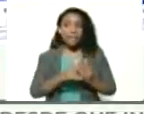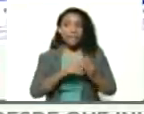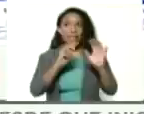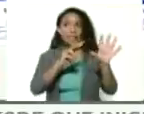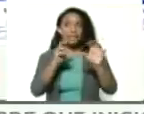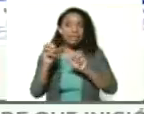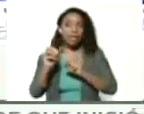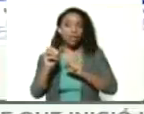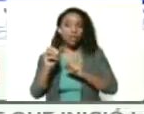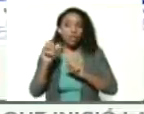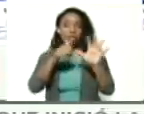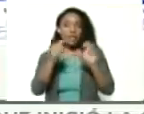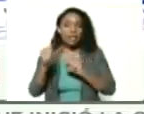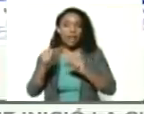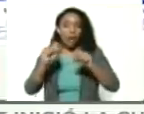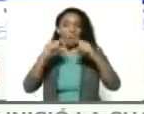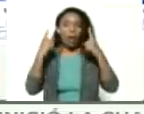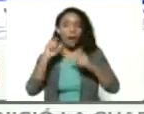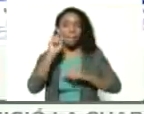1.760. La Guaira,